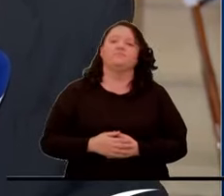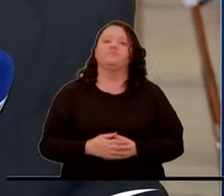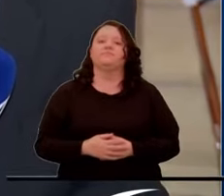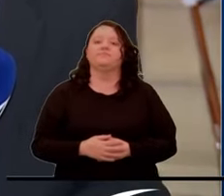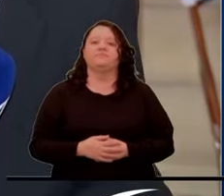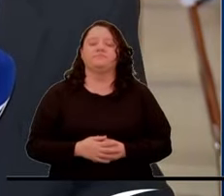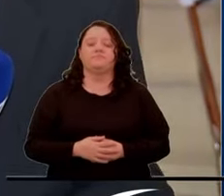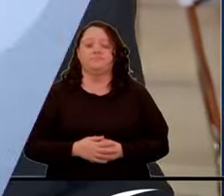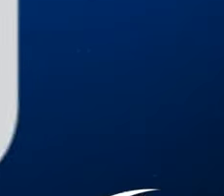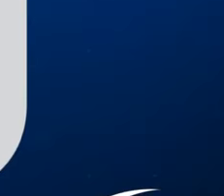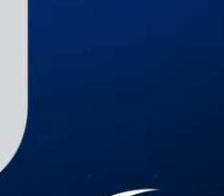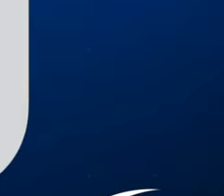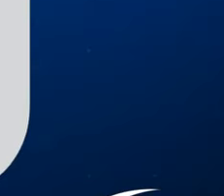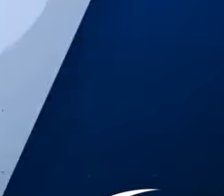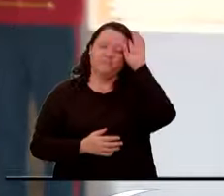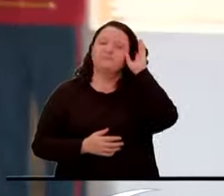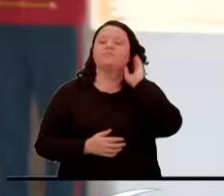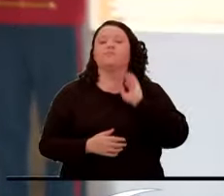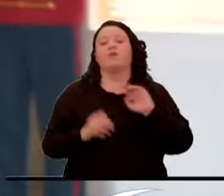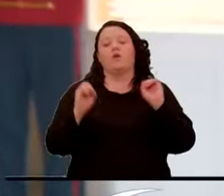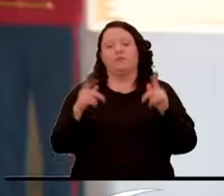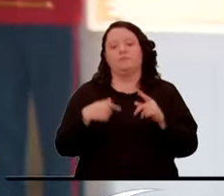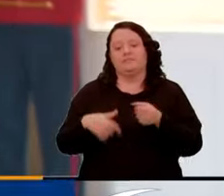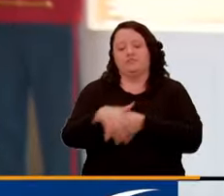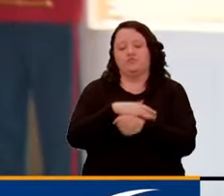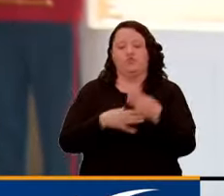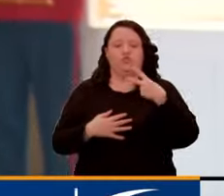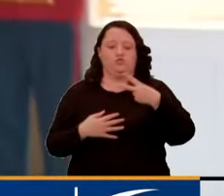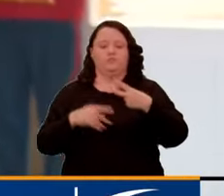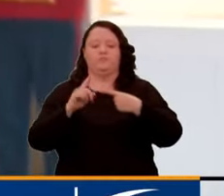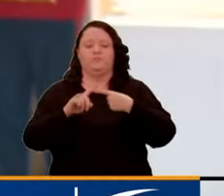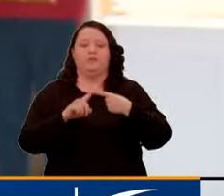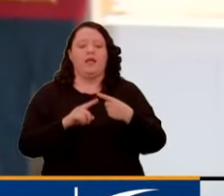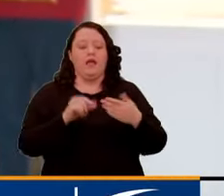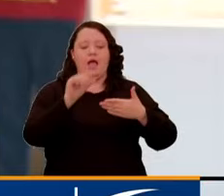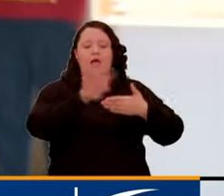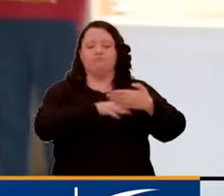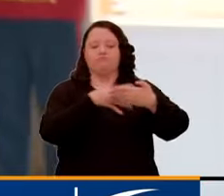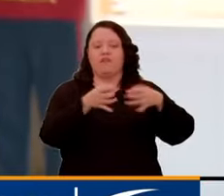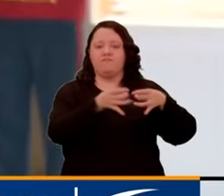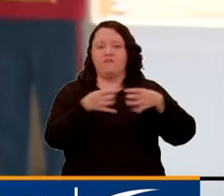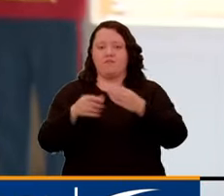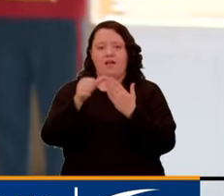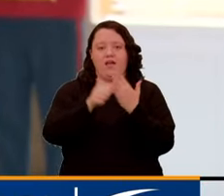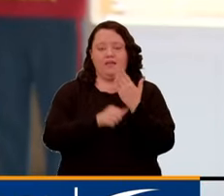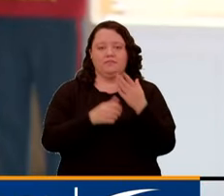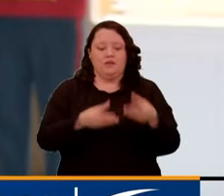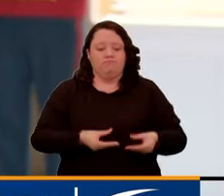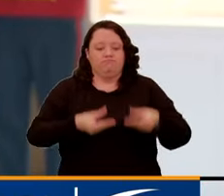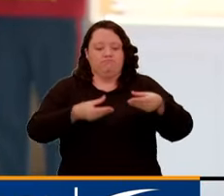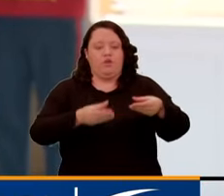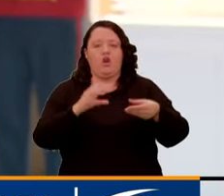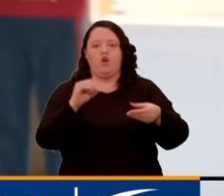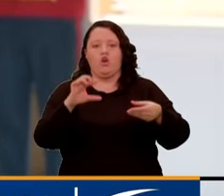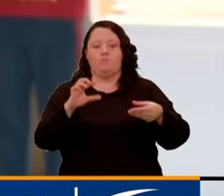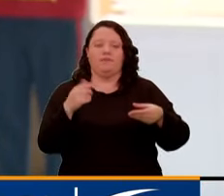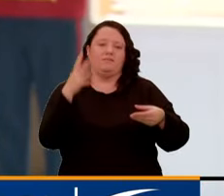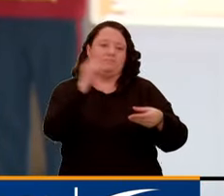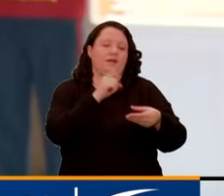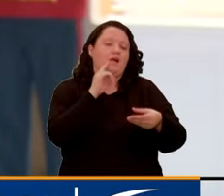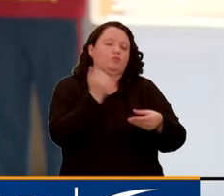adelante Bueno estamos hablando de dos hechos la presentación de la agenda de la cop que es una agenda azul que congrega a